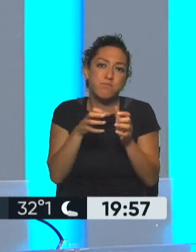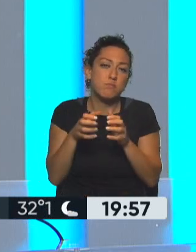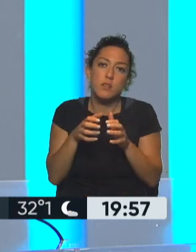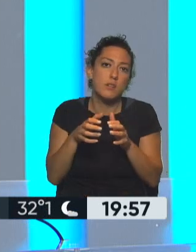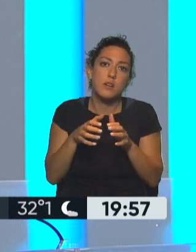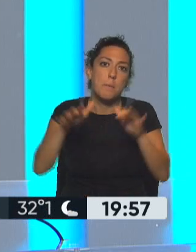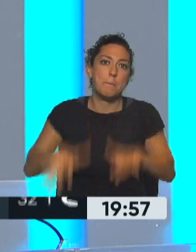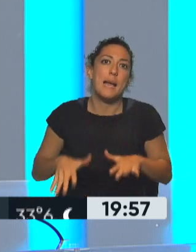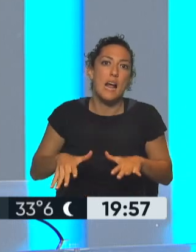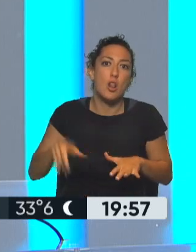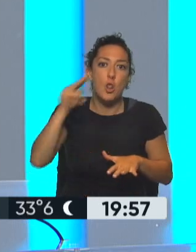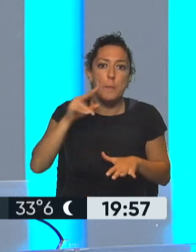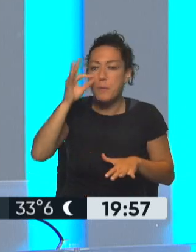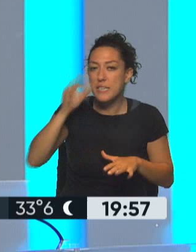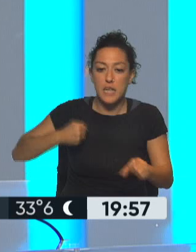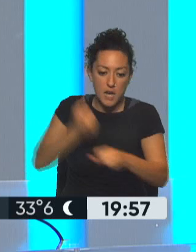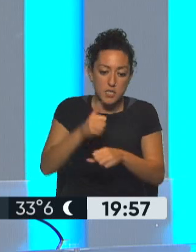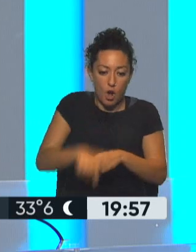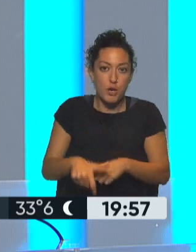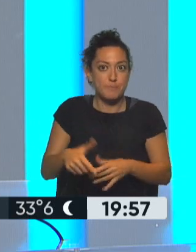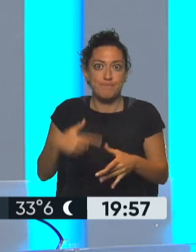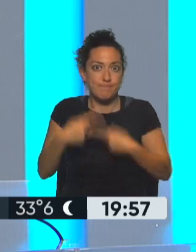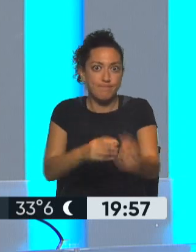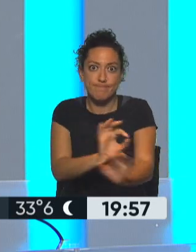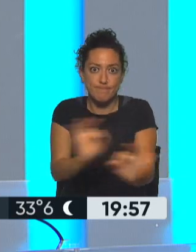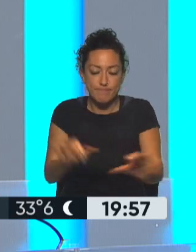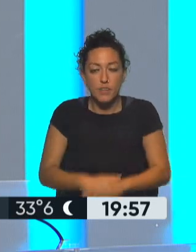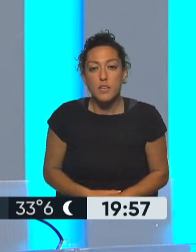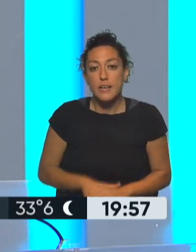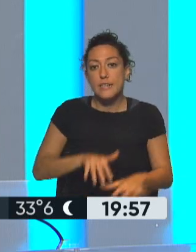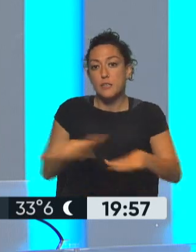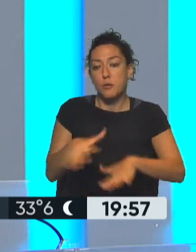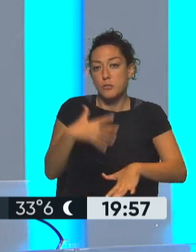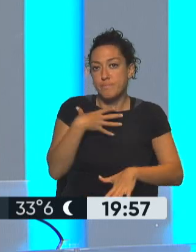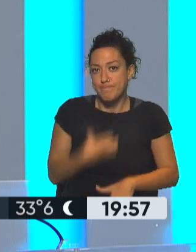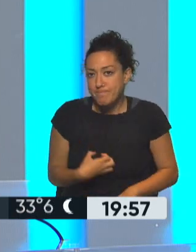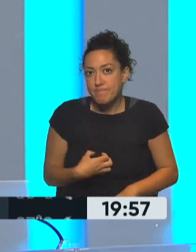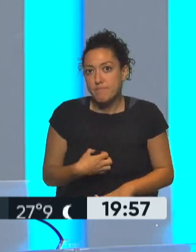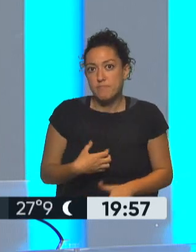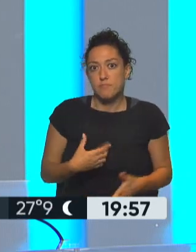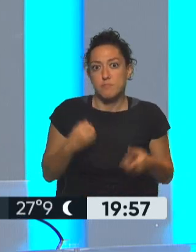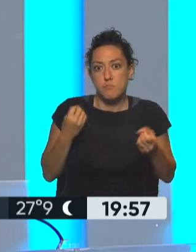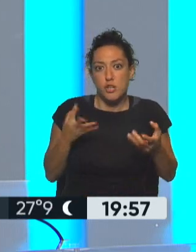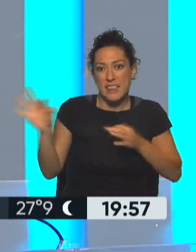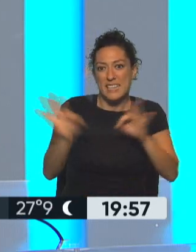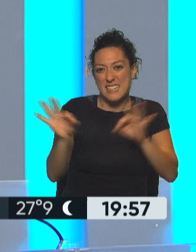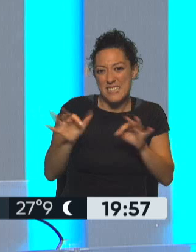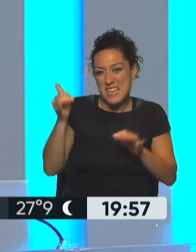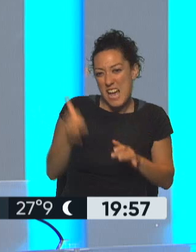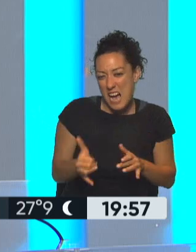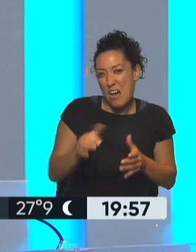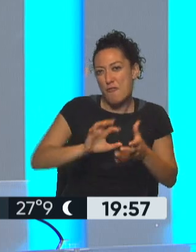desde el 2020 Bueno una situación que por supuesto vuelve a angustiar y mucho porque además se conocen detalles de